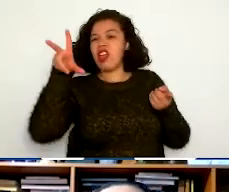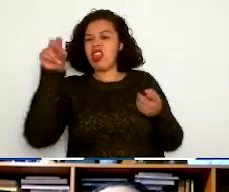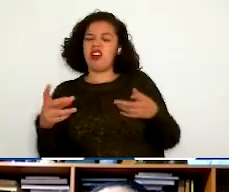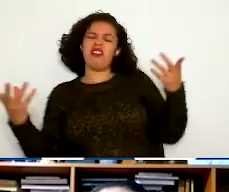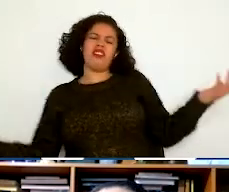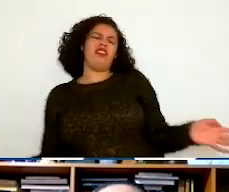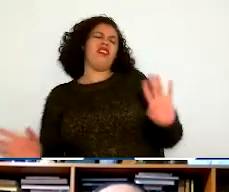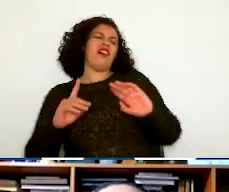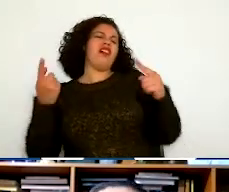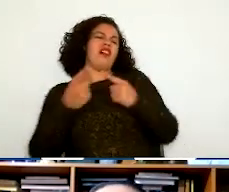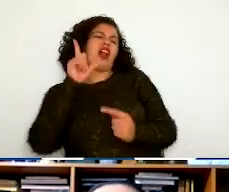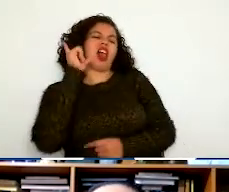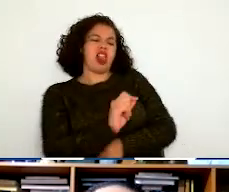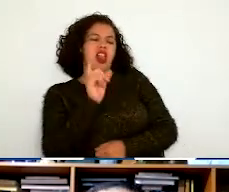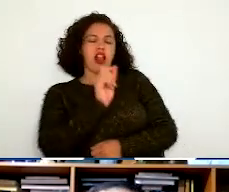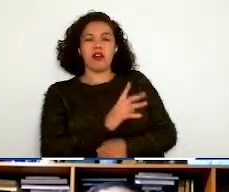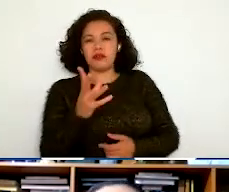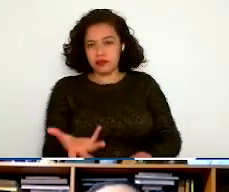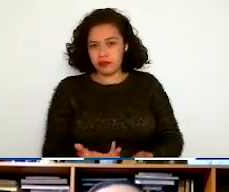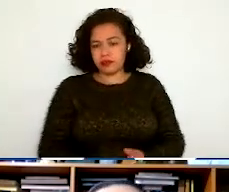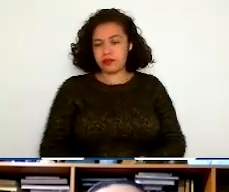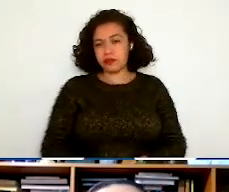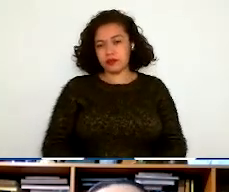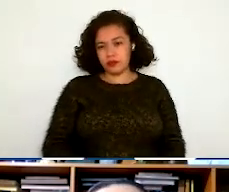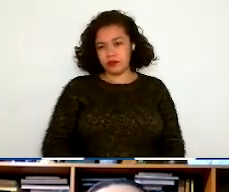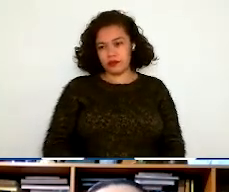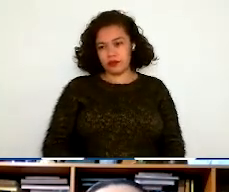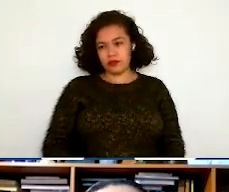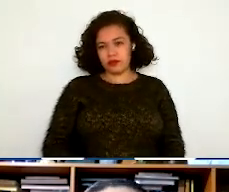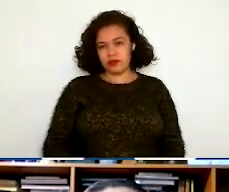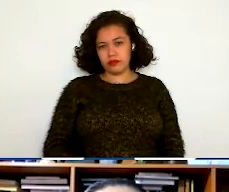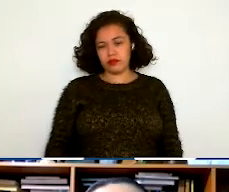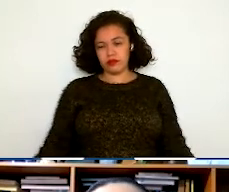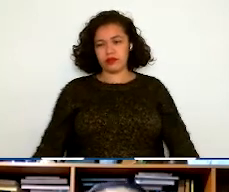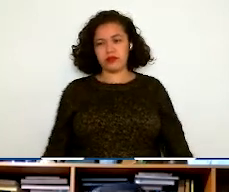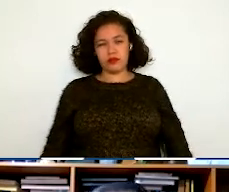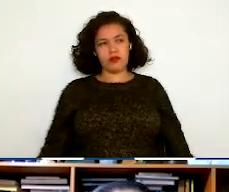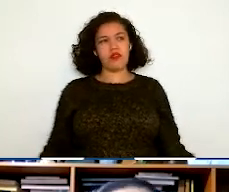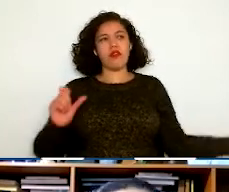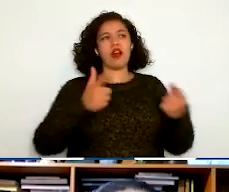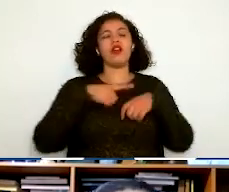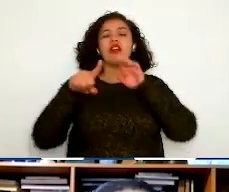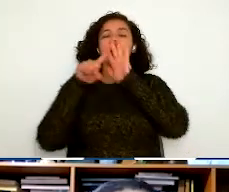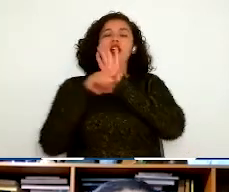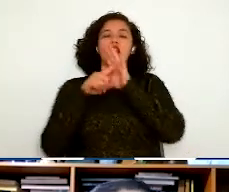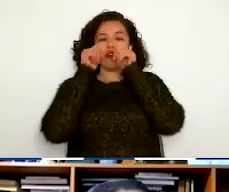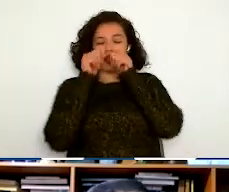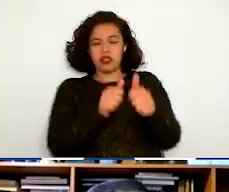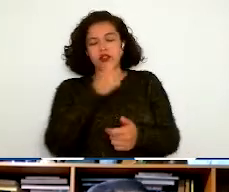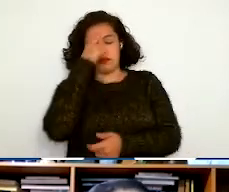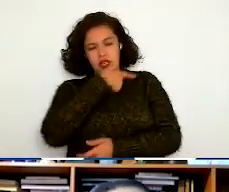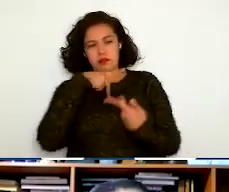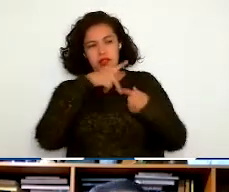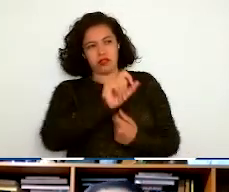la minimiza, ¿no? O está haciendo una atención negativa para esa mejora de la